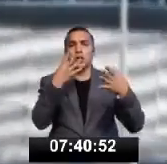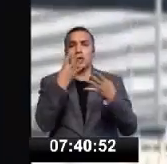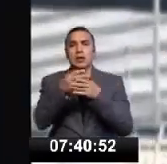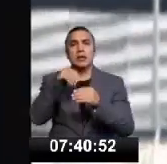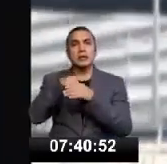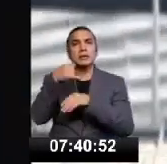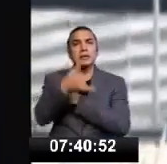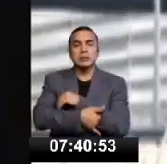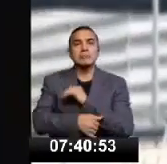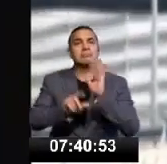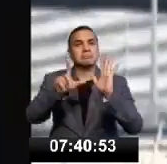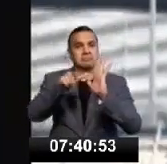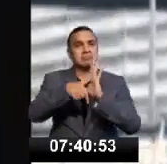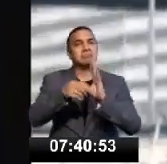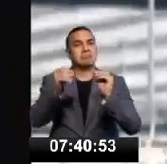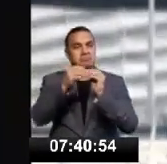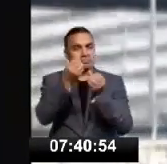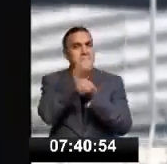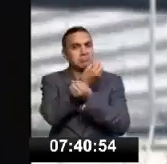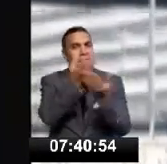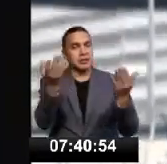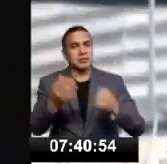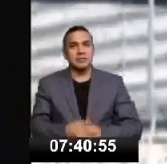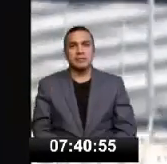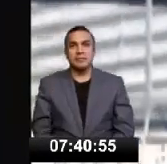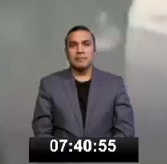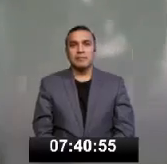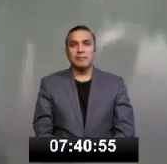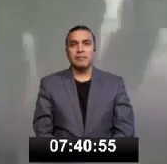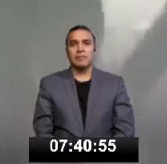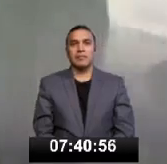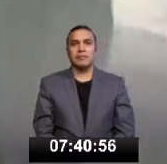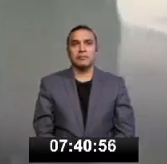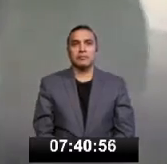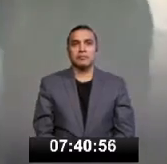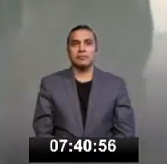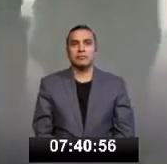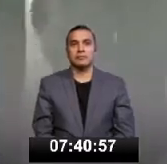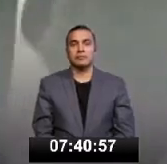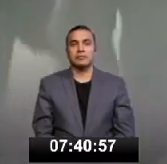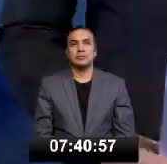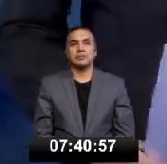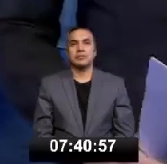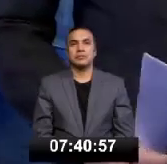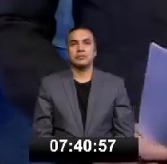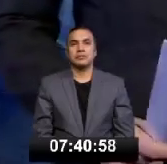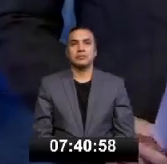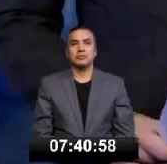país? Conózcalo en una segunda entrega. Juan Pablo Ruiz, TC Televisión.